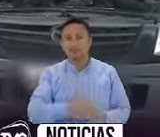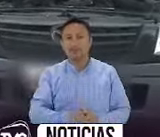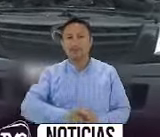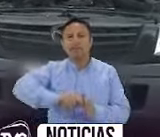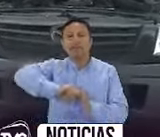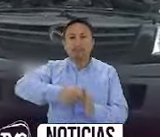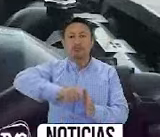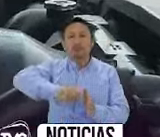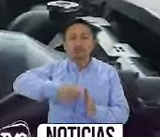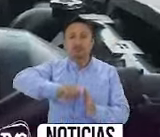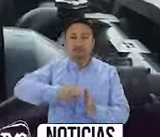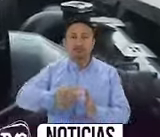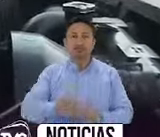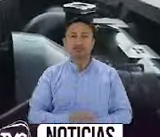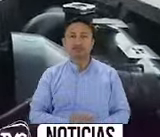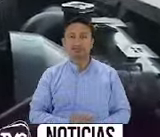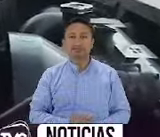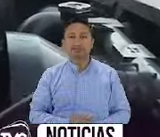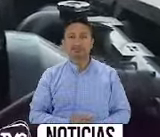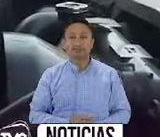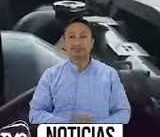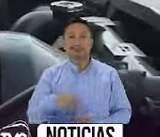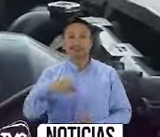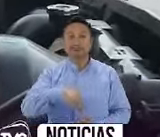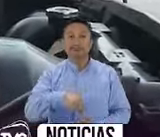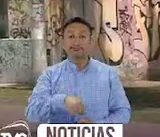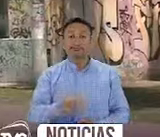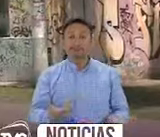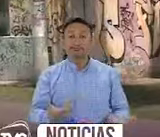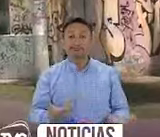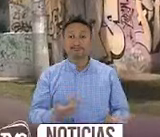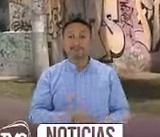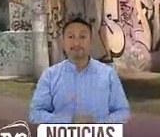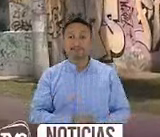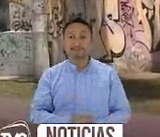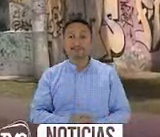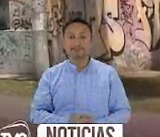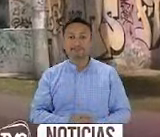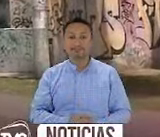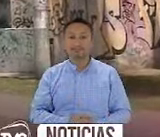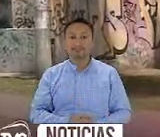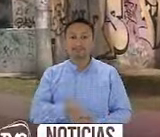motor. ¿Acontecido esto? Adivine. En las tomas realizadas